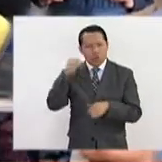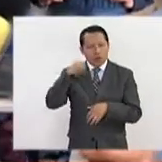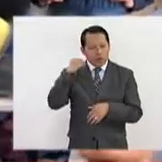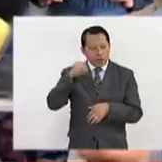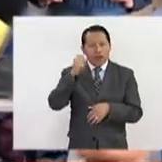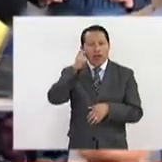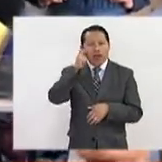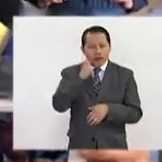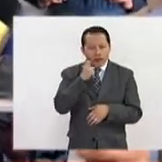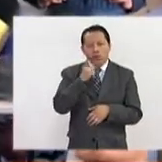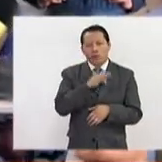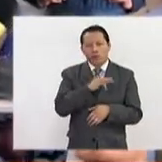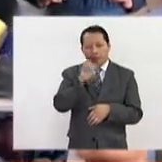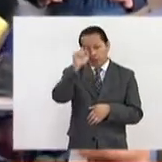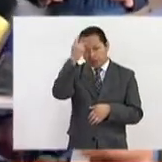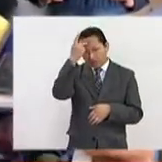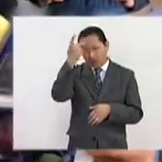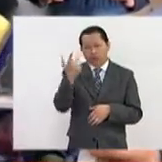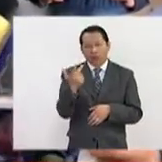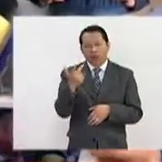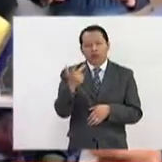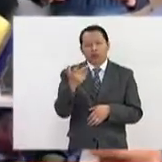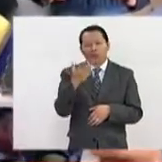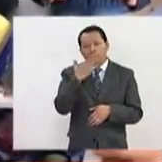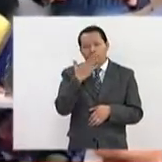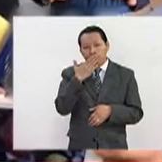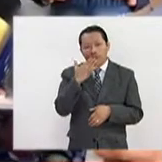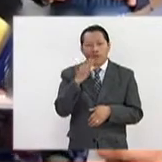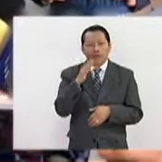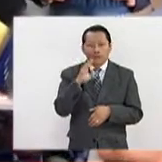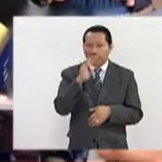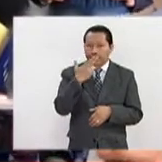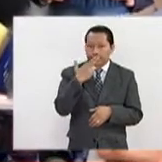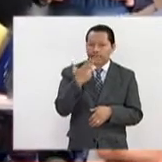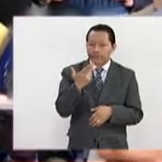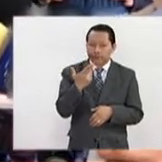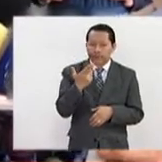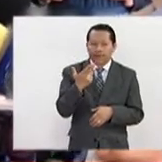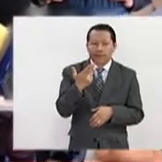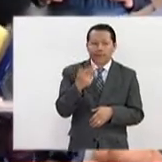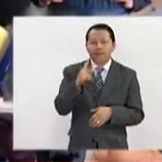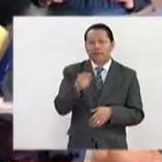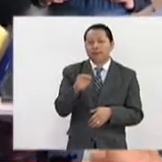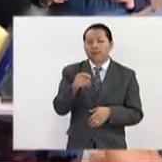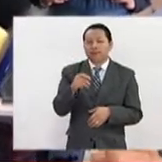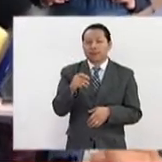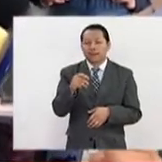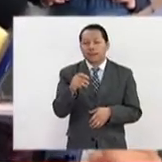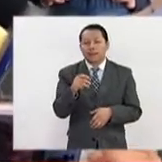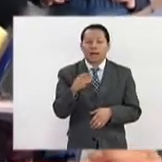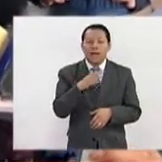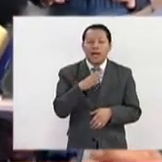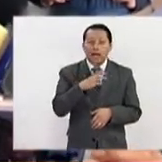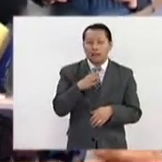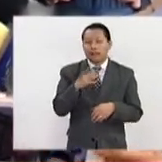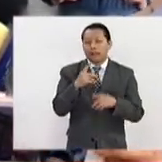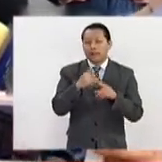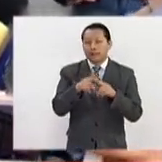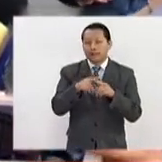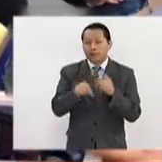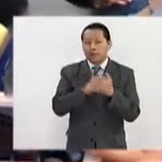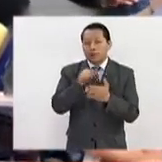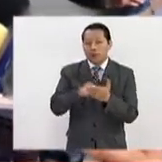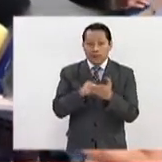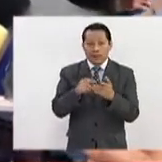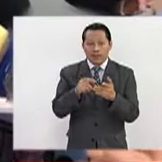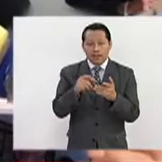Guerrero, en San Luis Potosí, Sonora, Chihuahua, en la parte alta y en las zonas de alto riesgo de